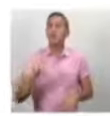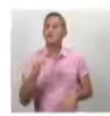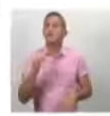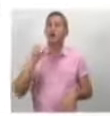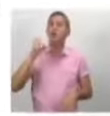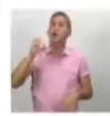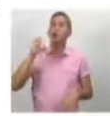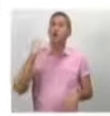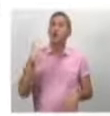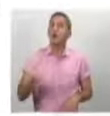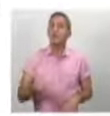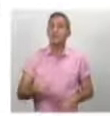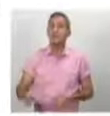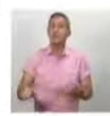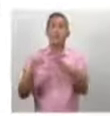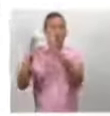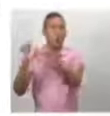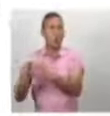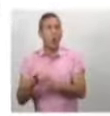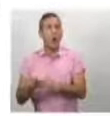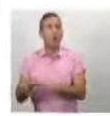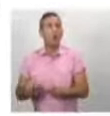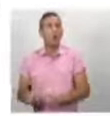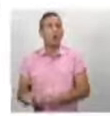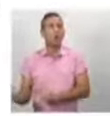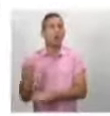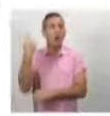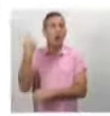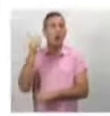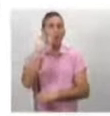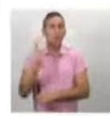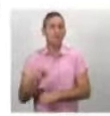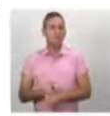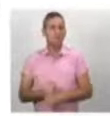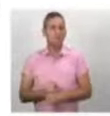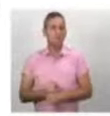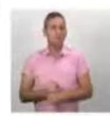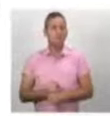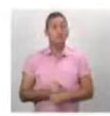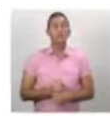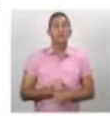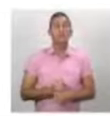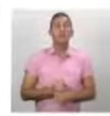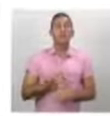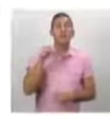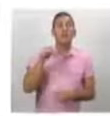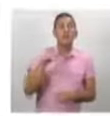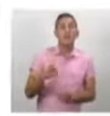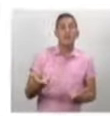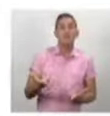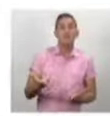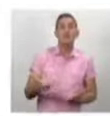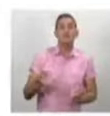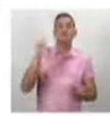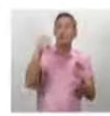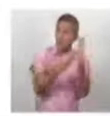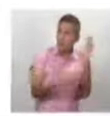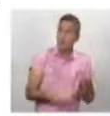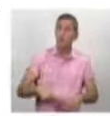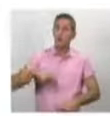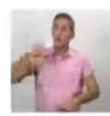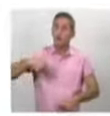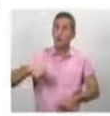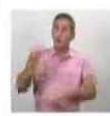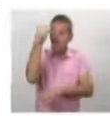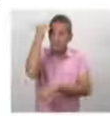no existen organismos pluricelulares formados por células procariotas. Eso es un elemento que ustedes deben tener